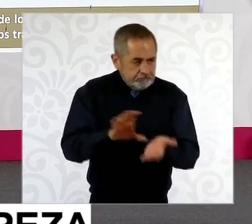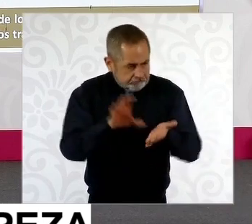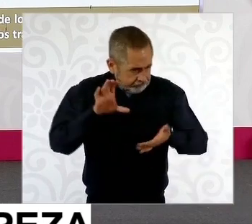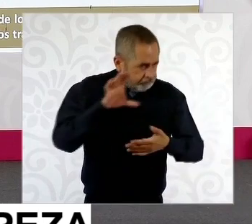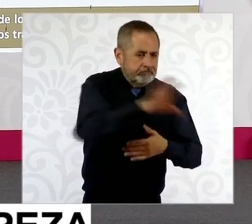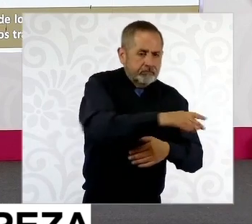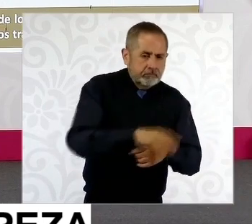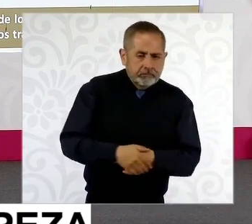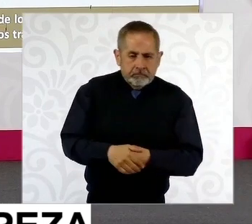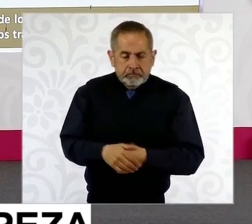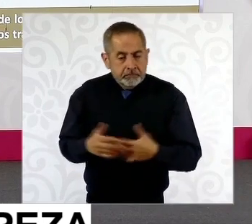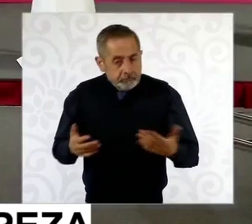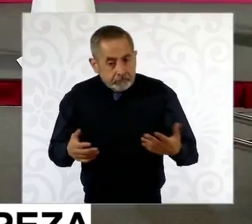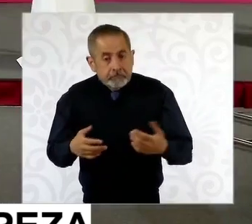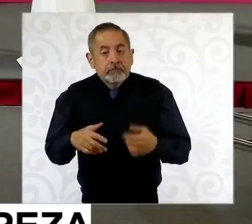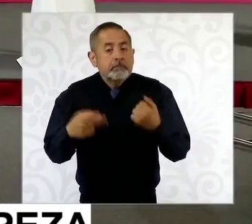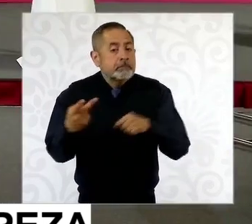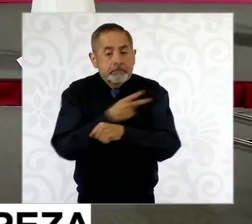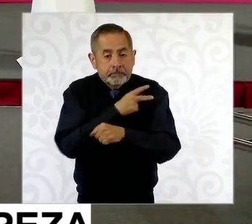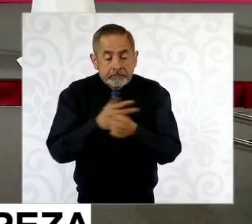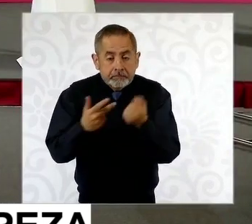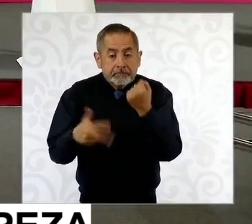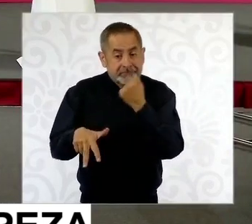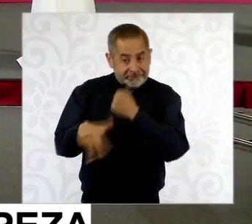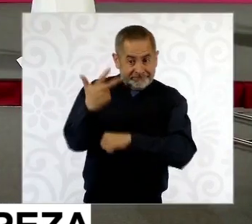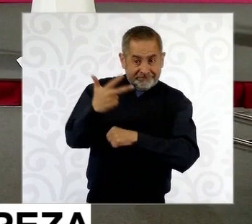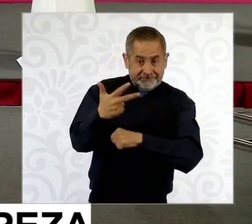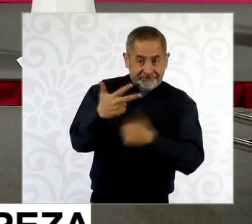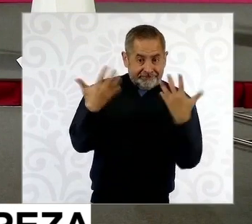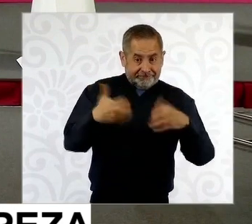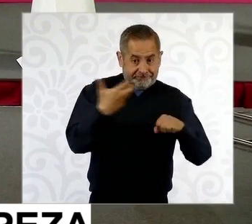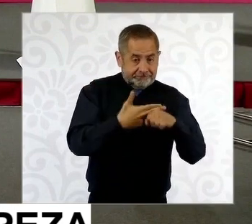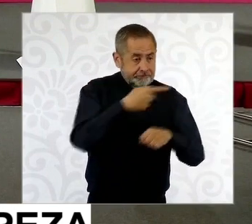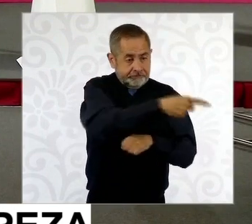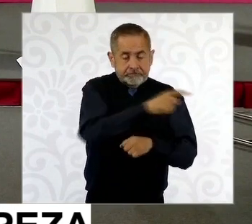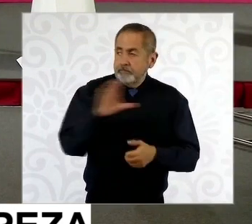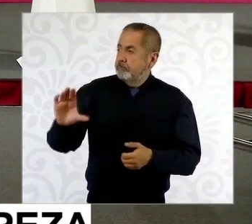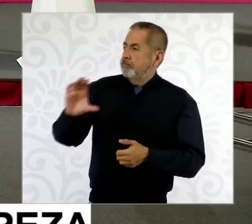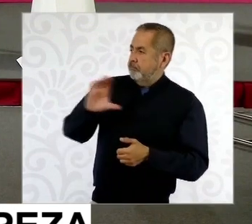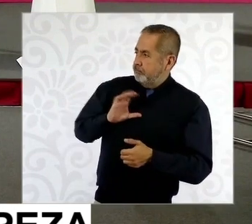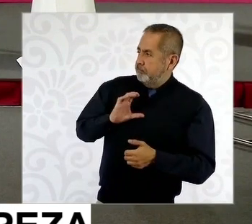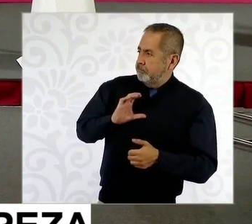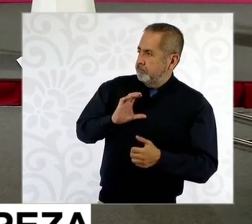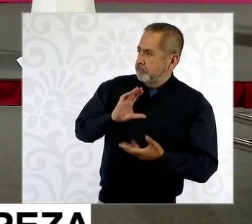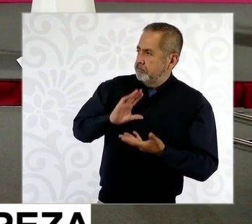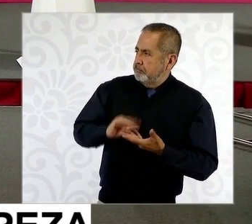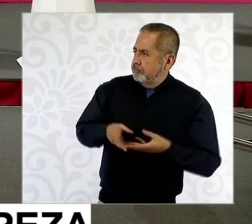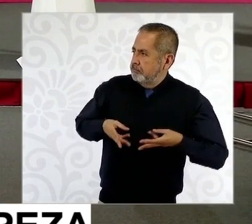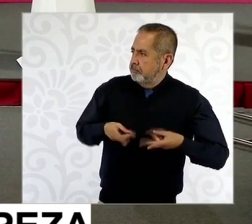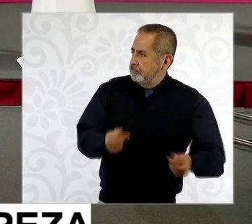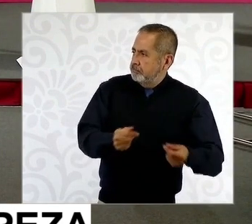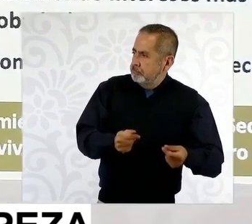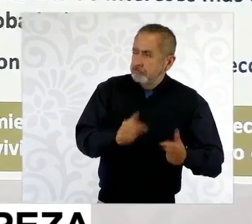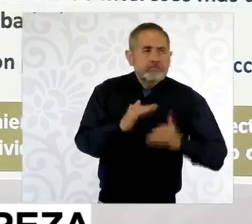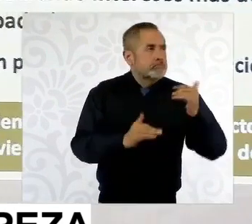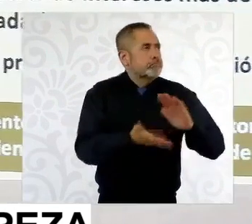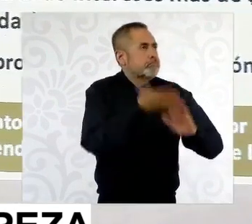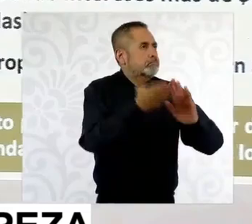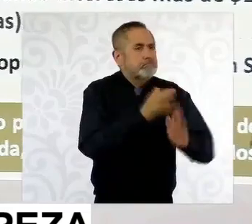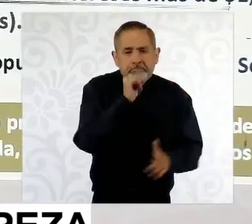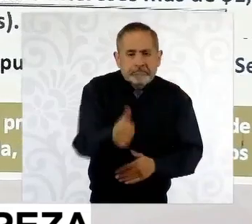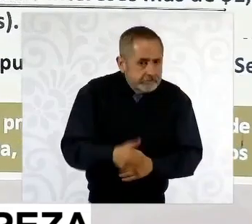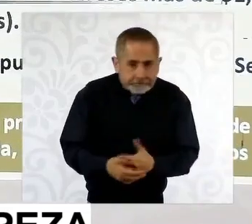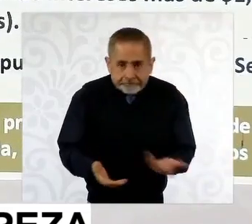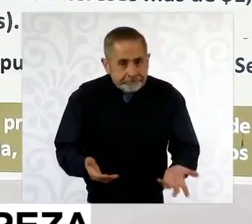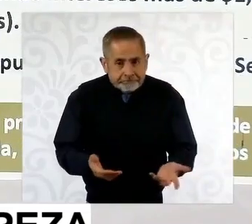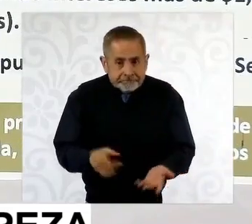13 desarrolladores adeudan dinero, considerando ya los intereses y todo, por más de 1,000